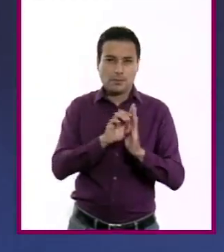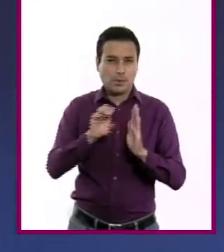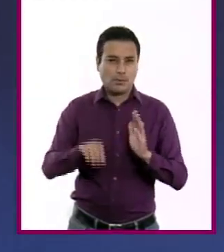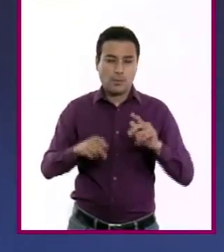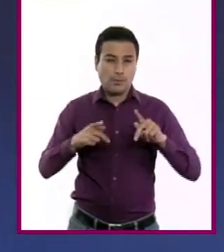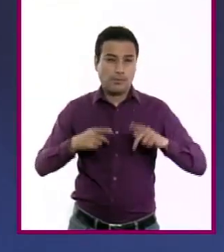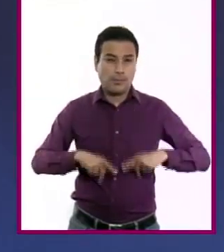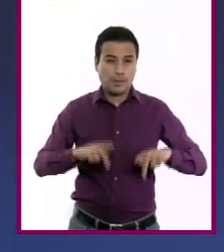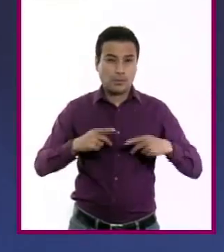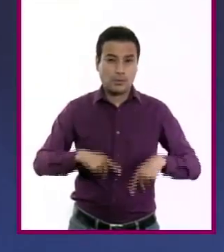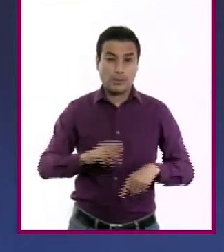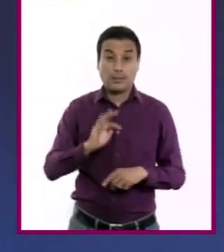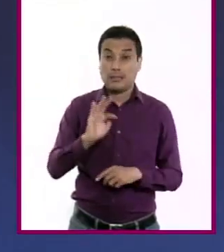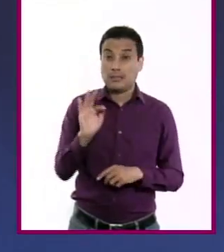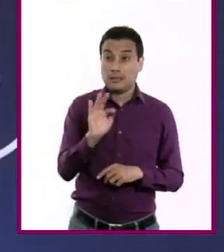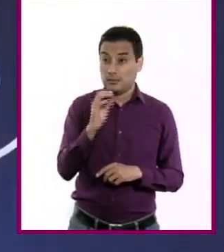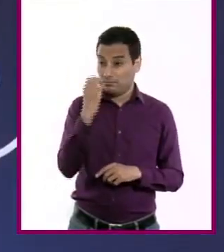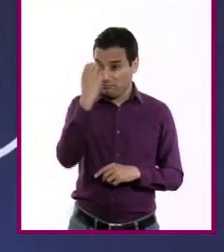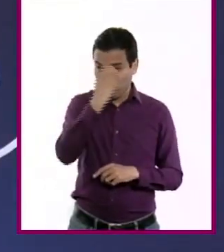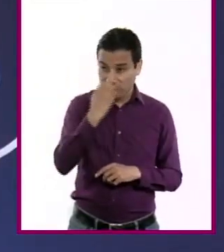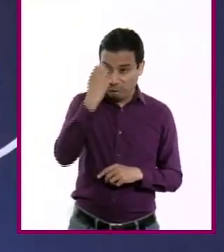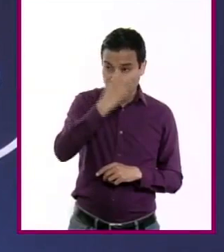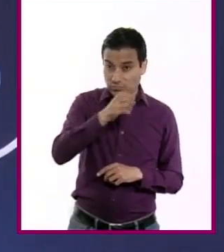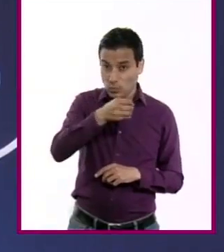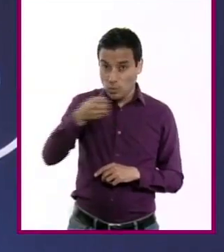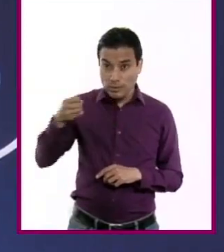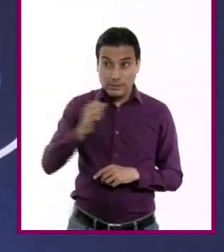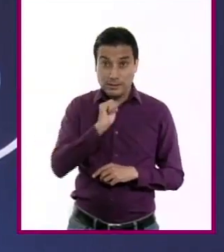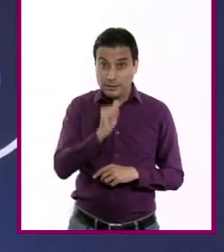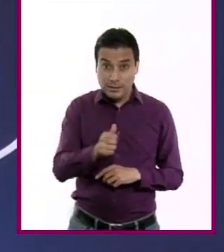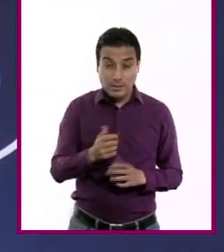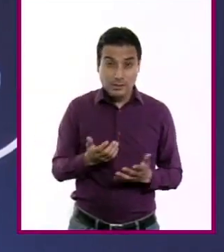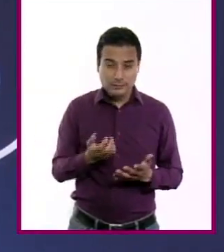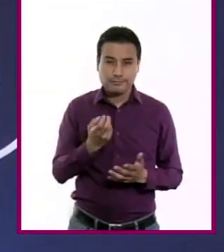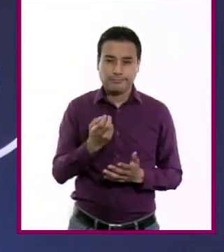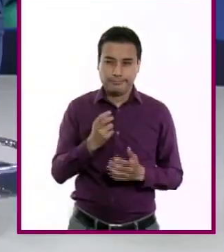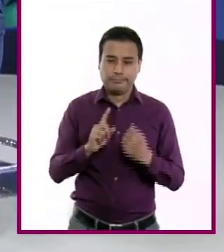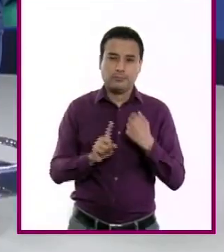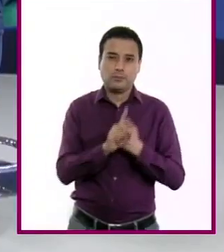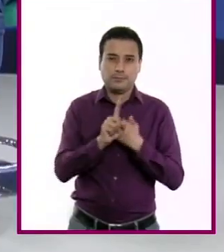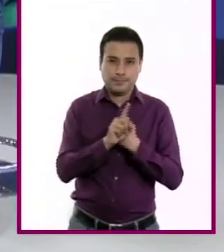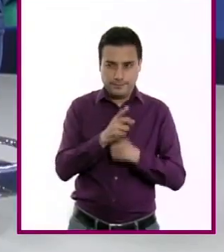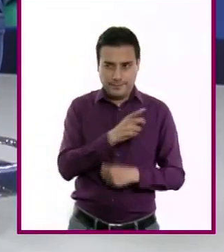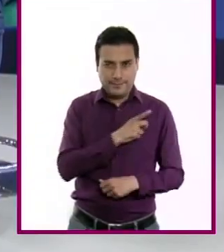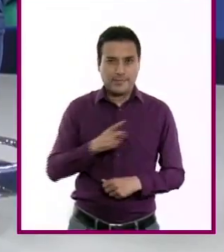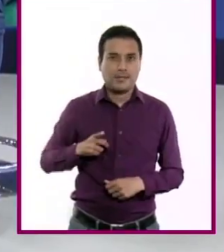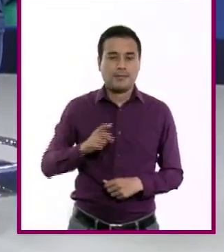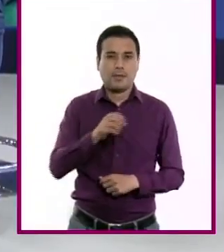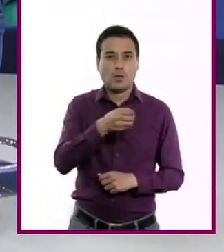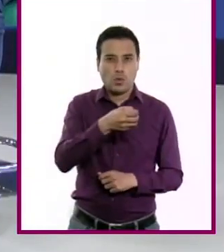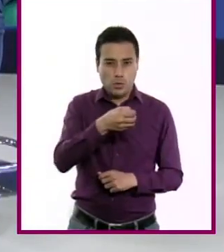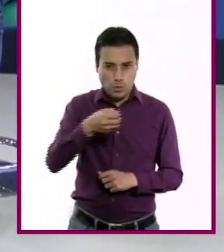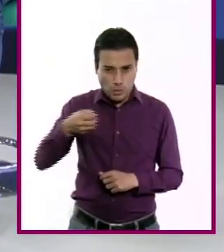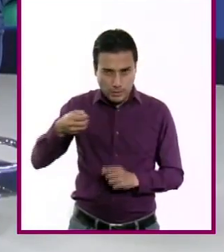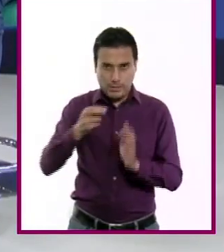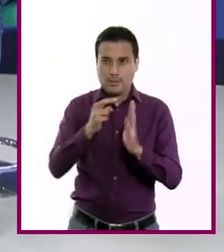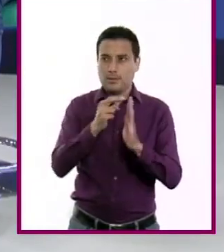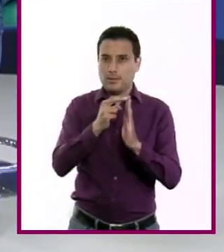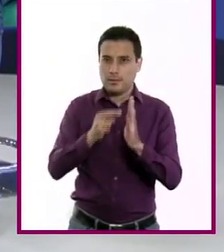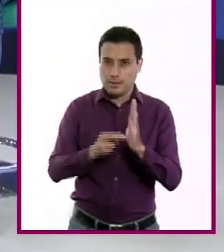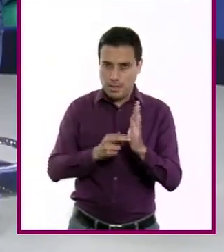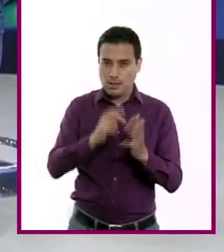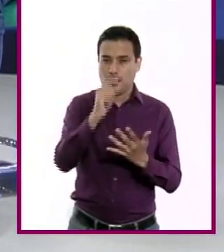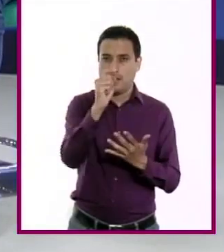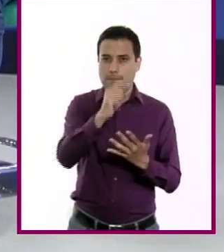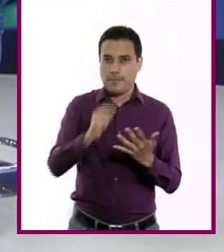forma como tendría que hacerlo, pues ya... Sí, se debe de seguir una metodología, ciertos pasos para poder evitar este